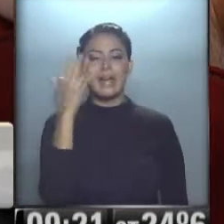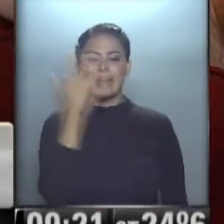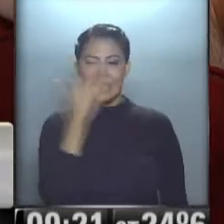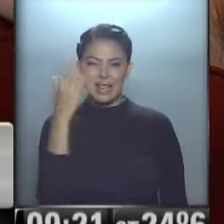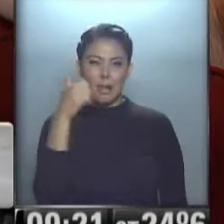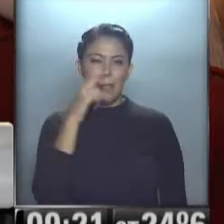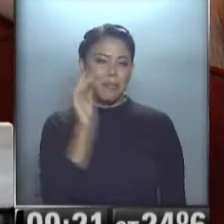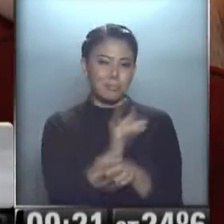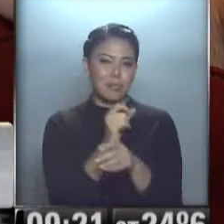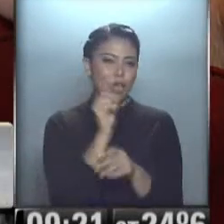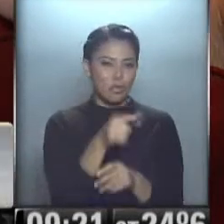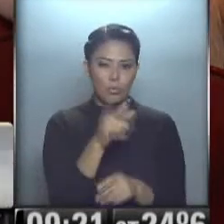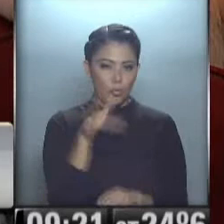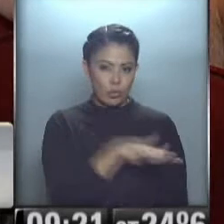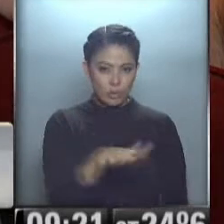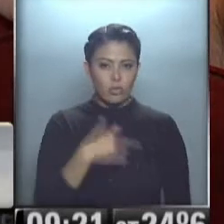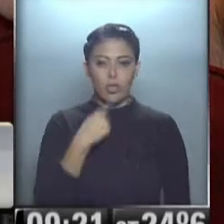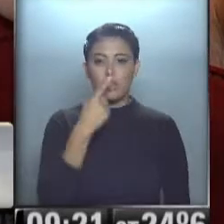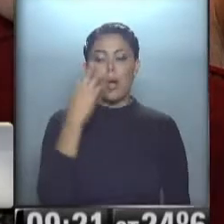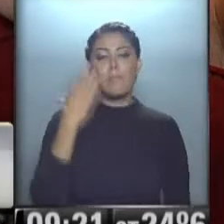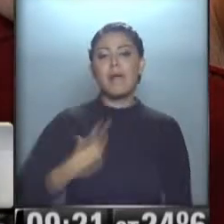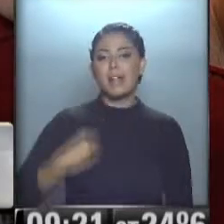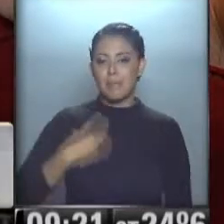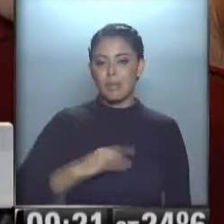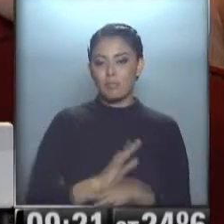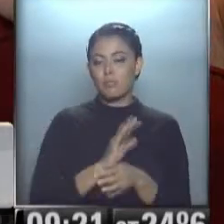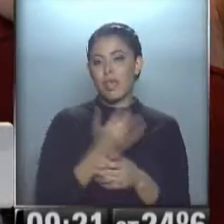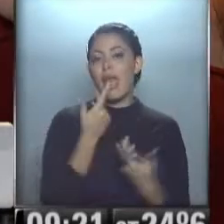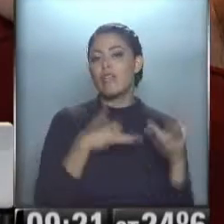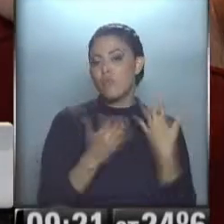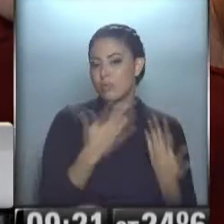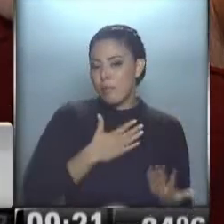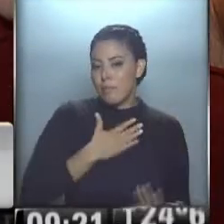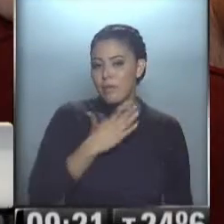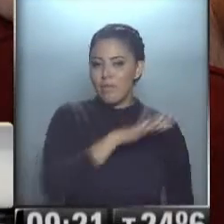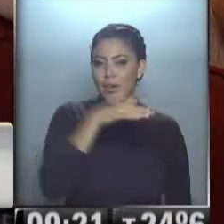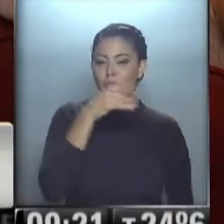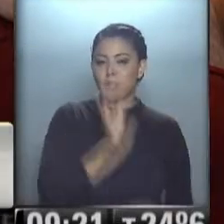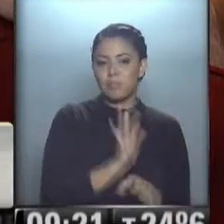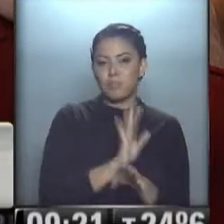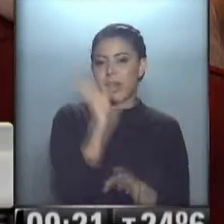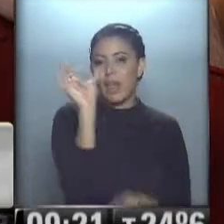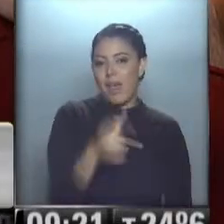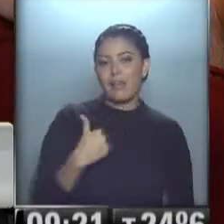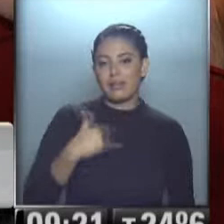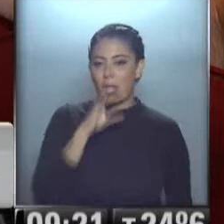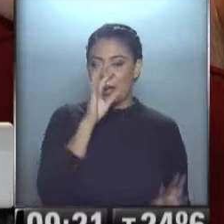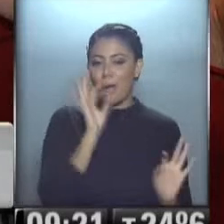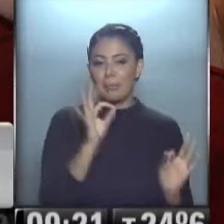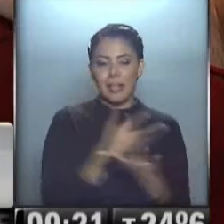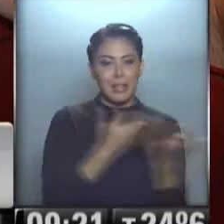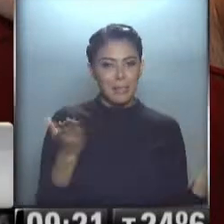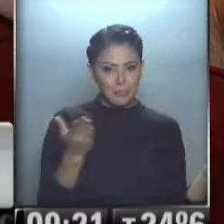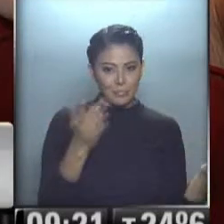en el barrio. Yo hablo de Parque Patricios, pero es una excusa. Mi barrio es todos los barrios de la Argentina. Y el espectáculo es